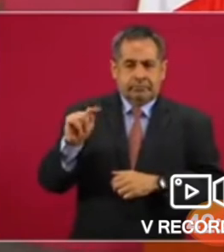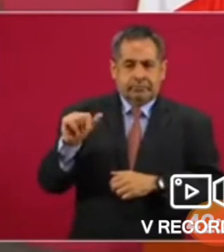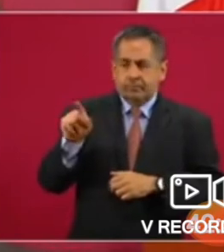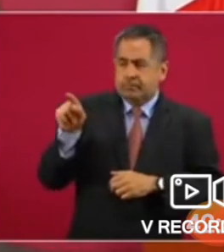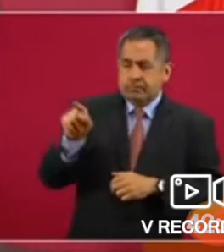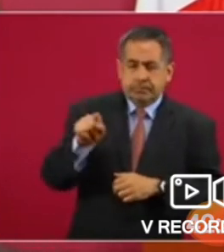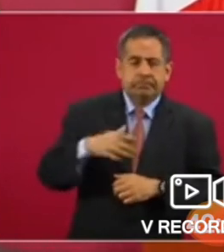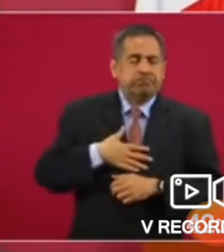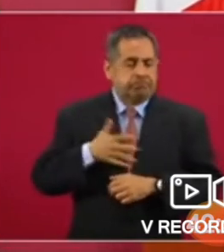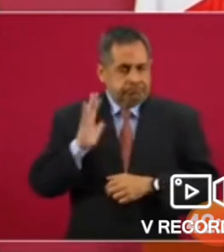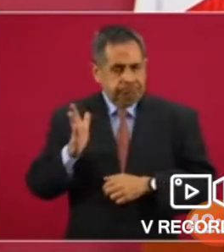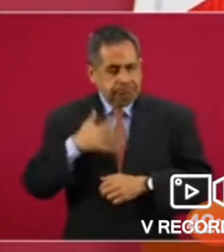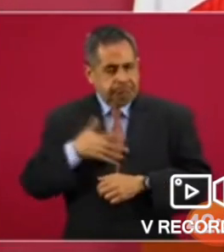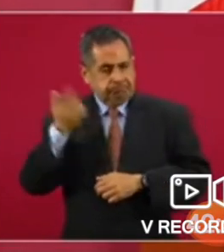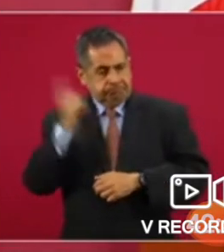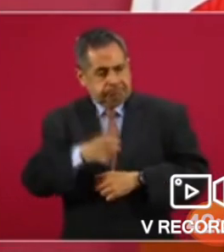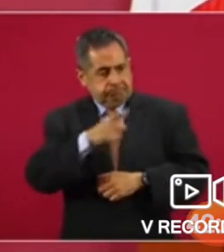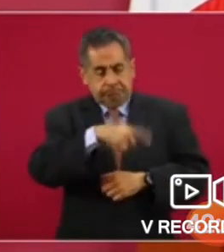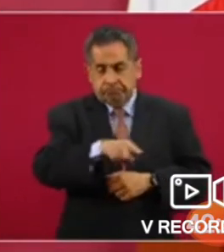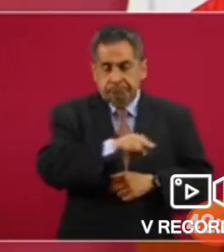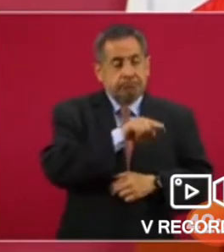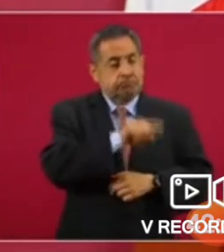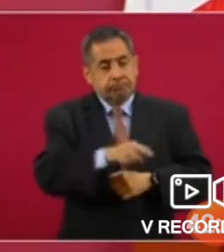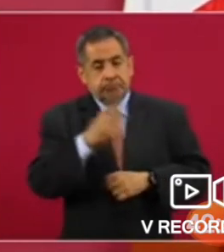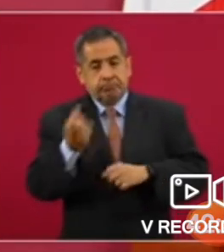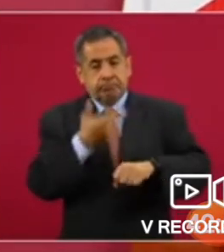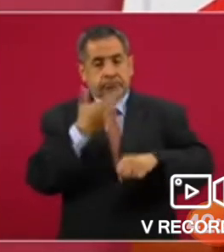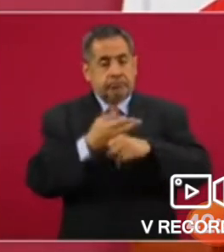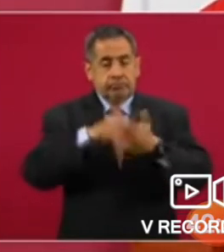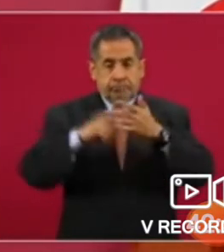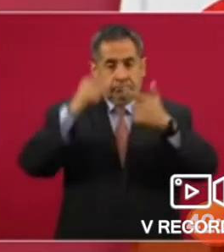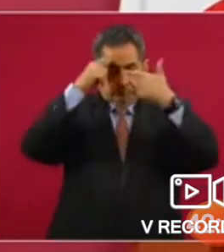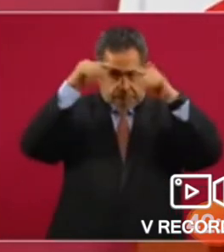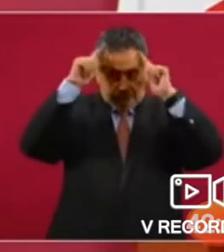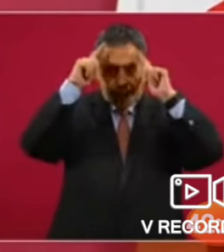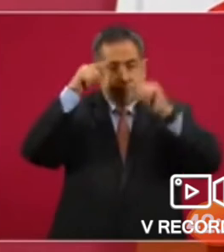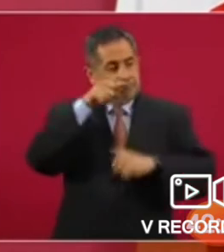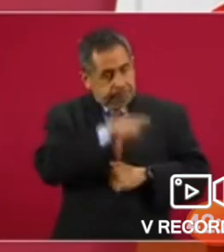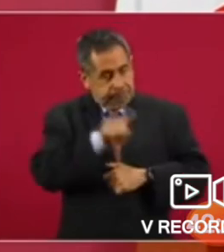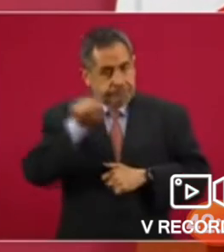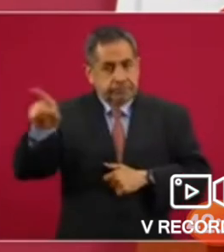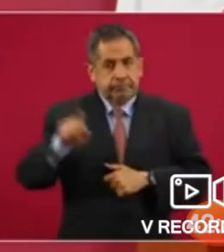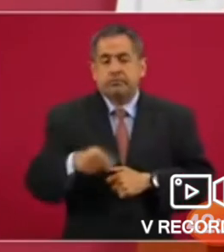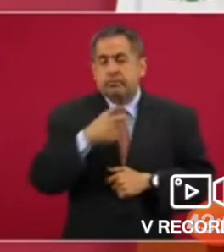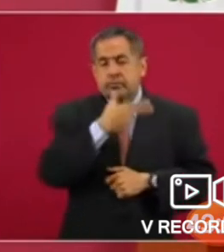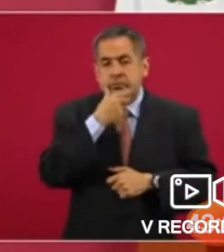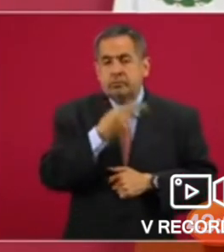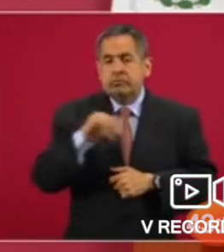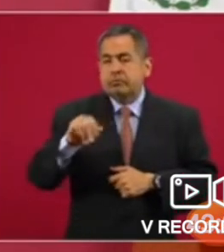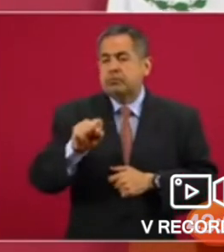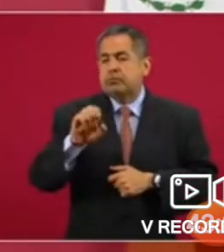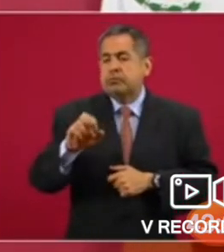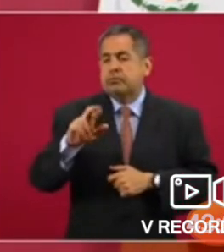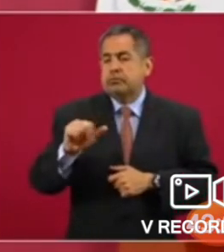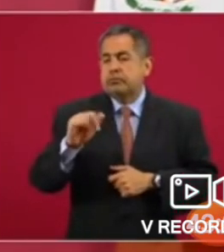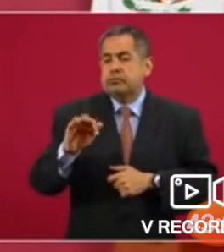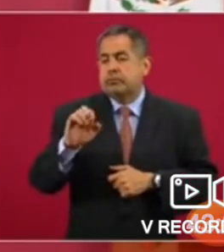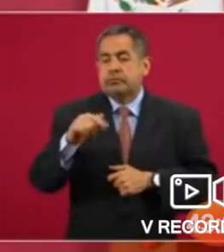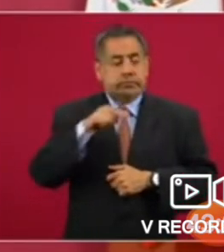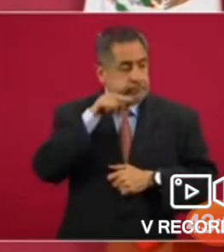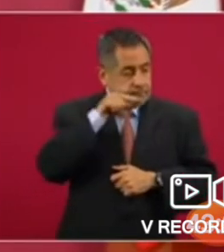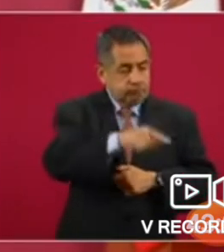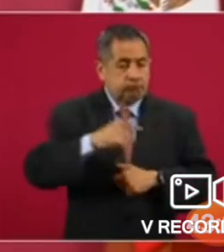Le he dado instrucciones al secretario de Marina, José Rafael Ojeda Durán, de